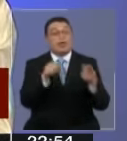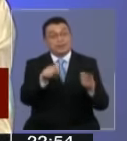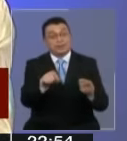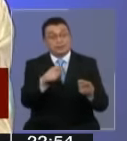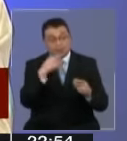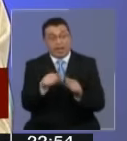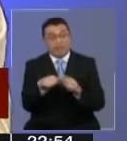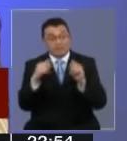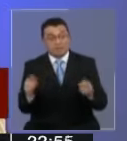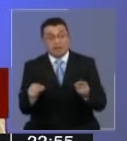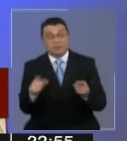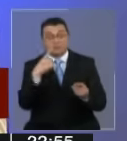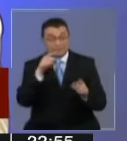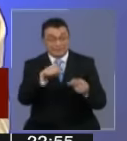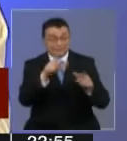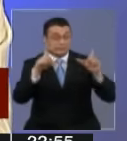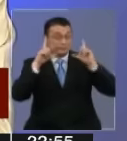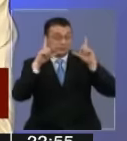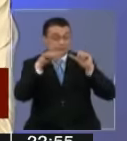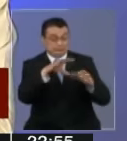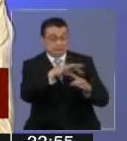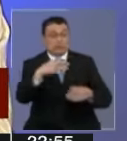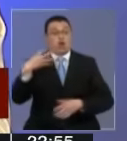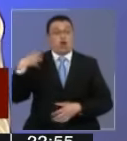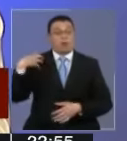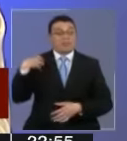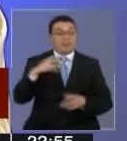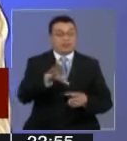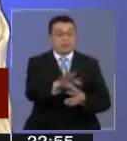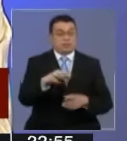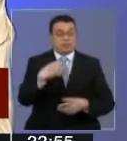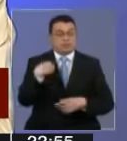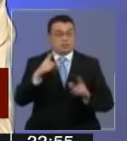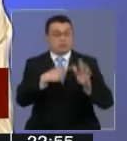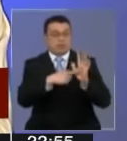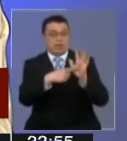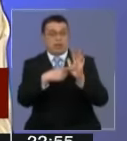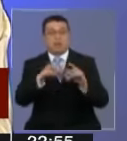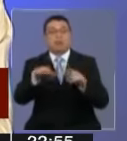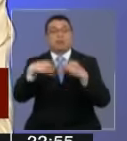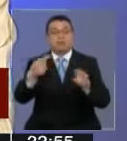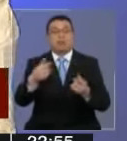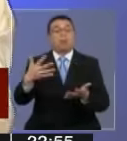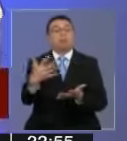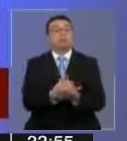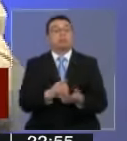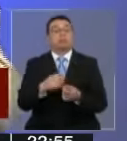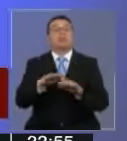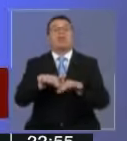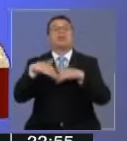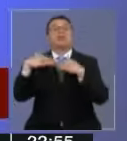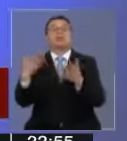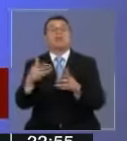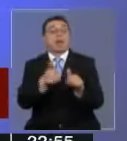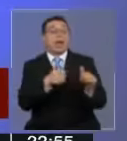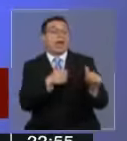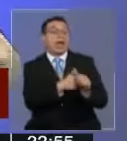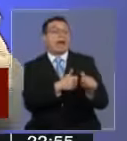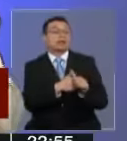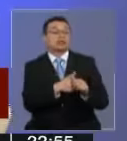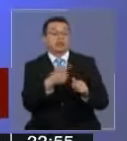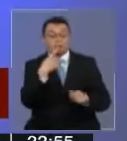además fue el que lo candidateó para ser comandante en jefe y después resulta que... Otro botín resulta que recibe por asesoría